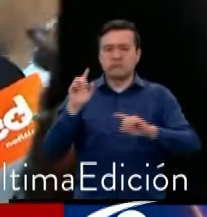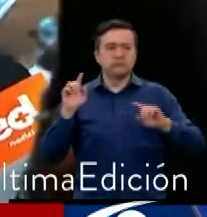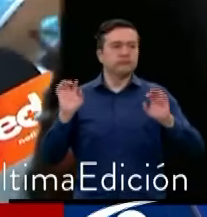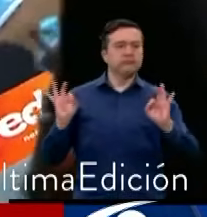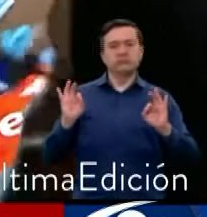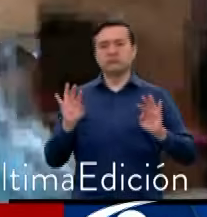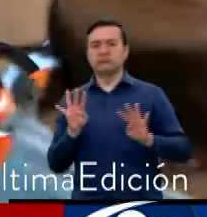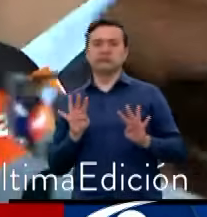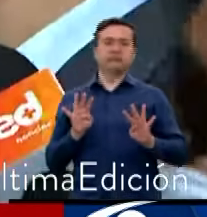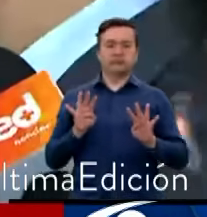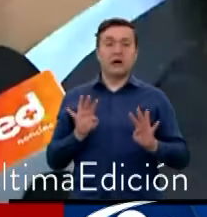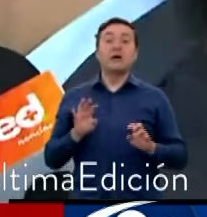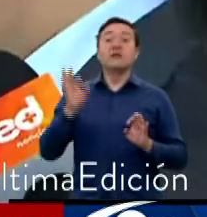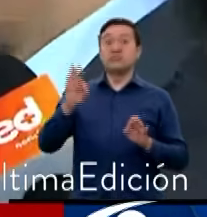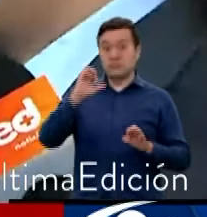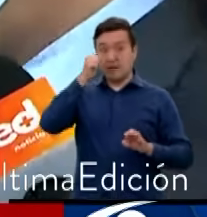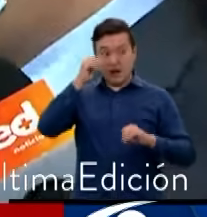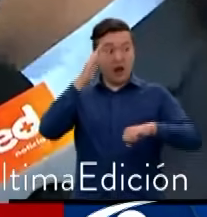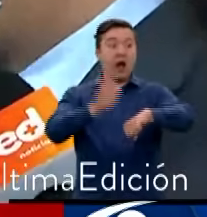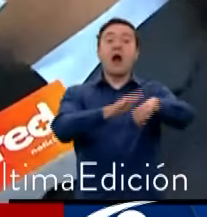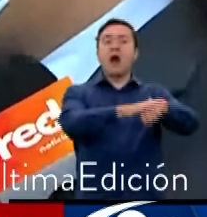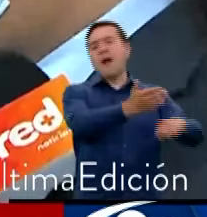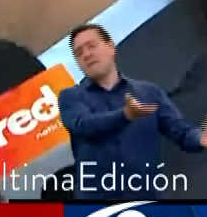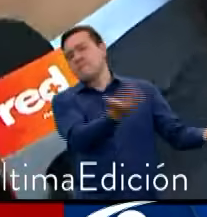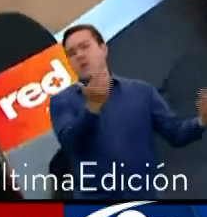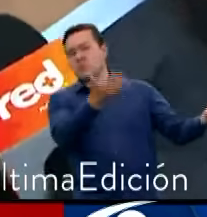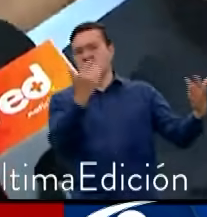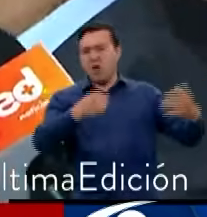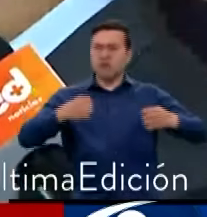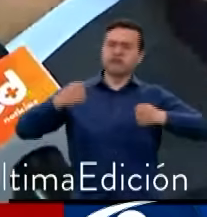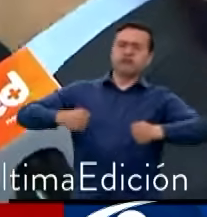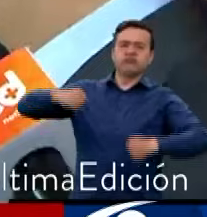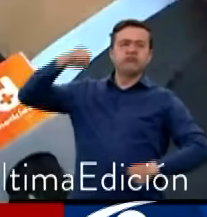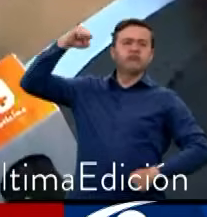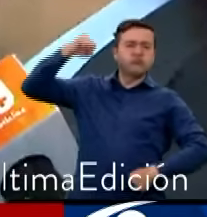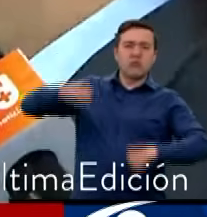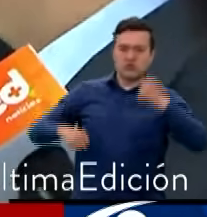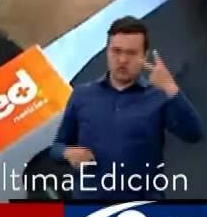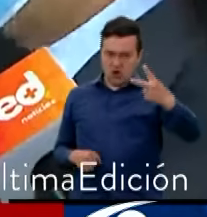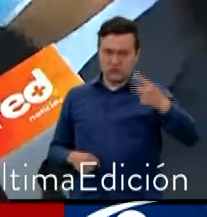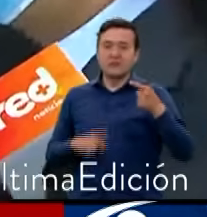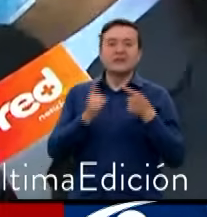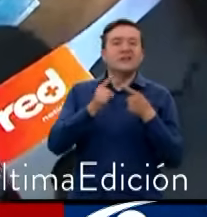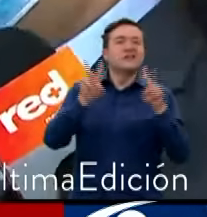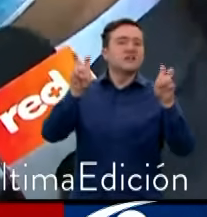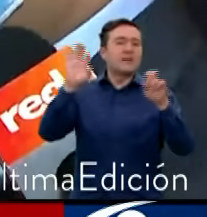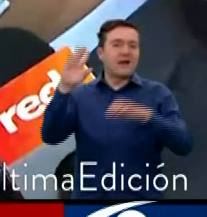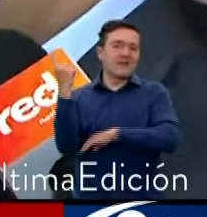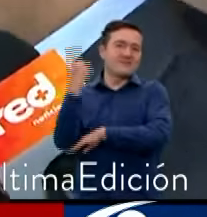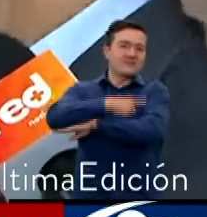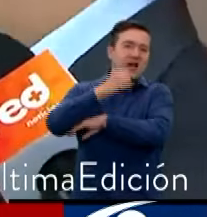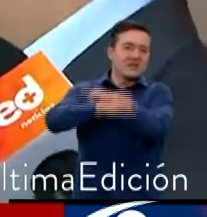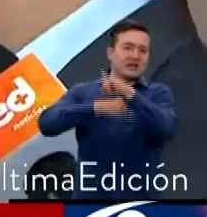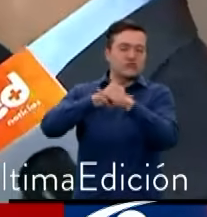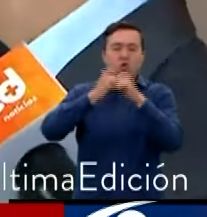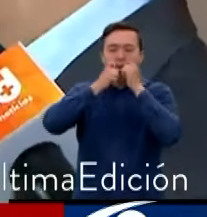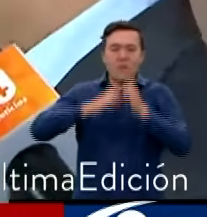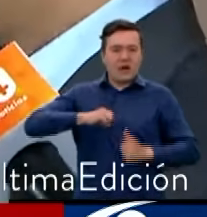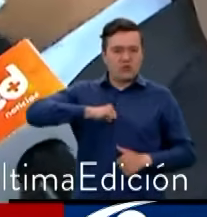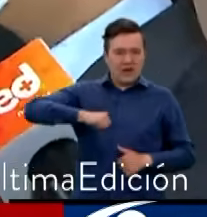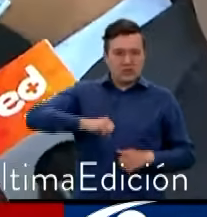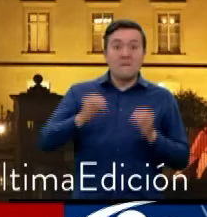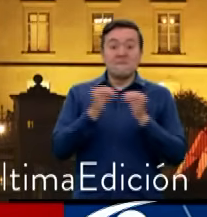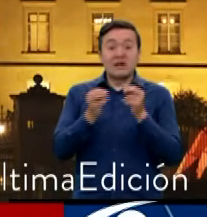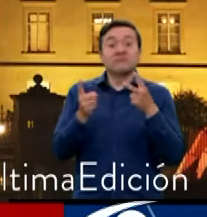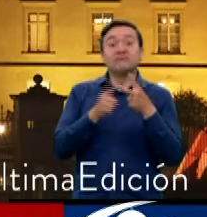por dos razones. Uno, la conmemoración del Día Internacional de los Derechos Humanos, pero adicionalmente también se cumple un año de la muerte de Javier Ordóñez,